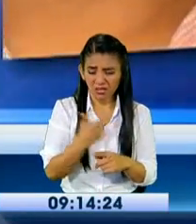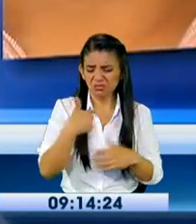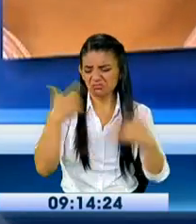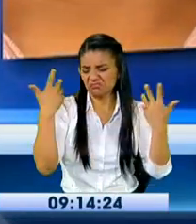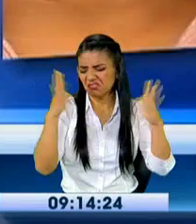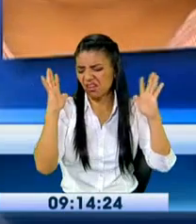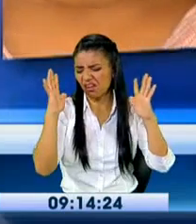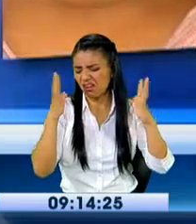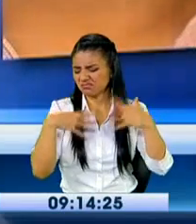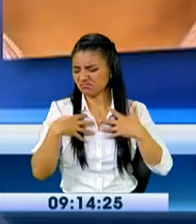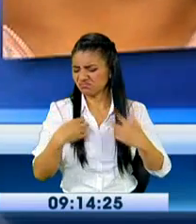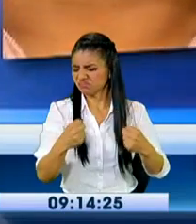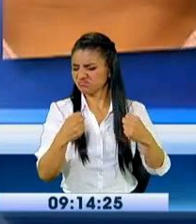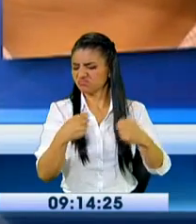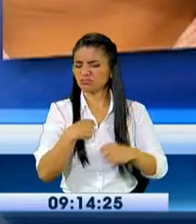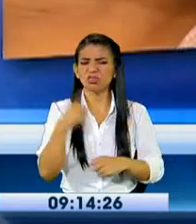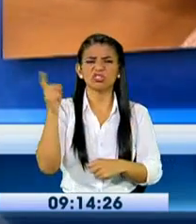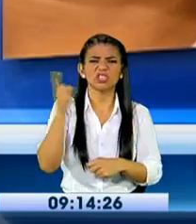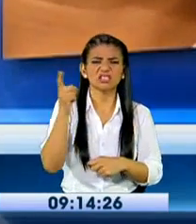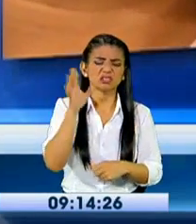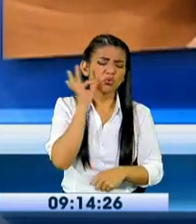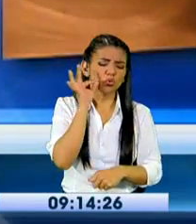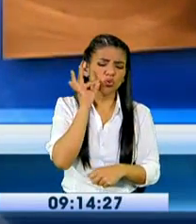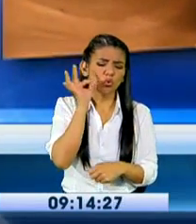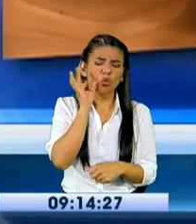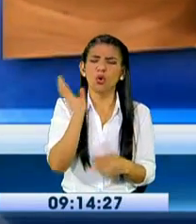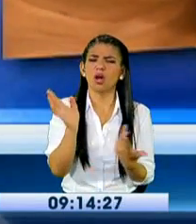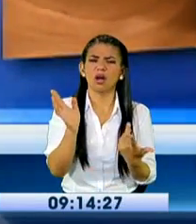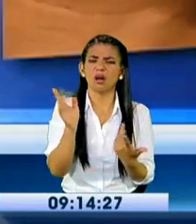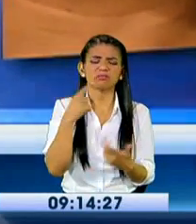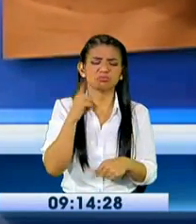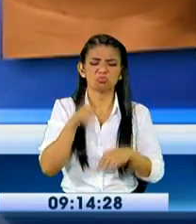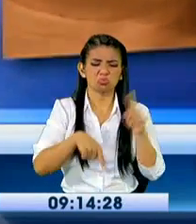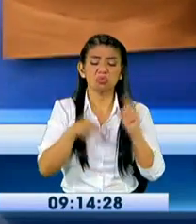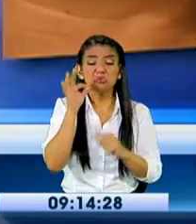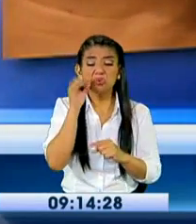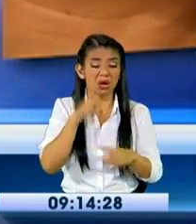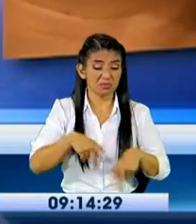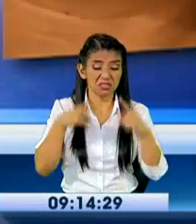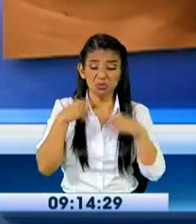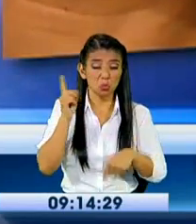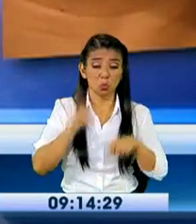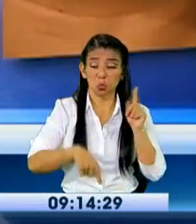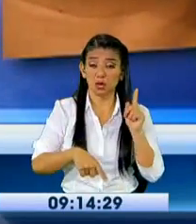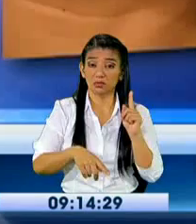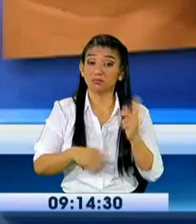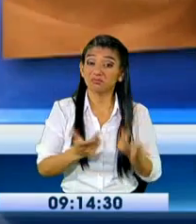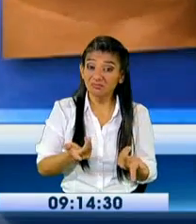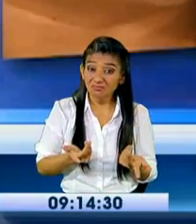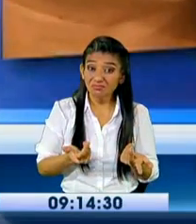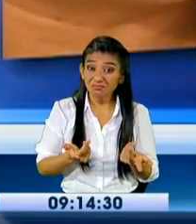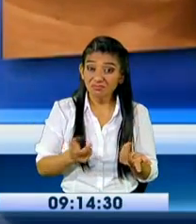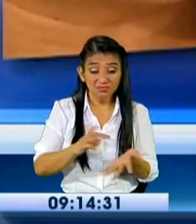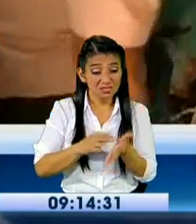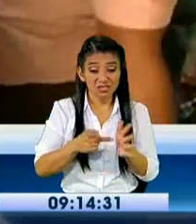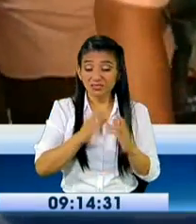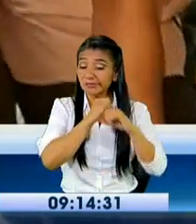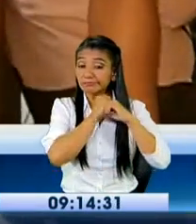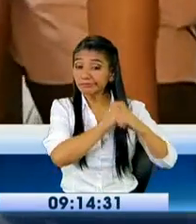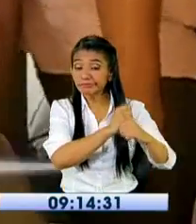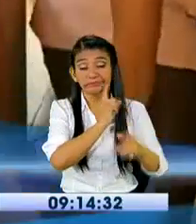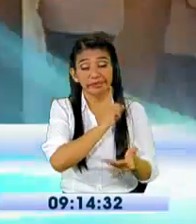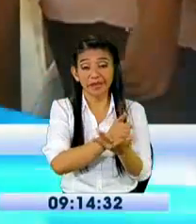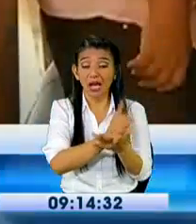que necesito de la droga, no puedo vivir sin esa droga, yo decía. Entonces, ¿qué es? Es una prisión.